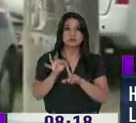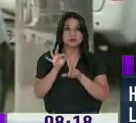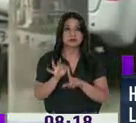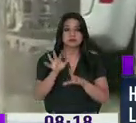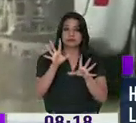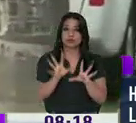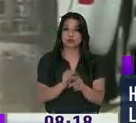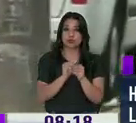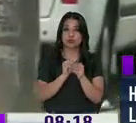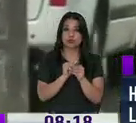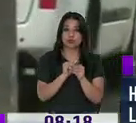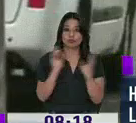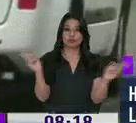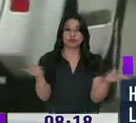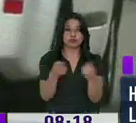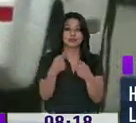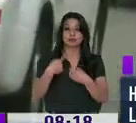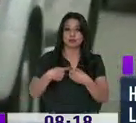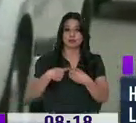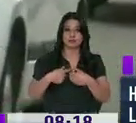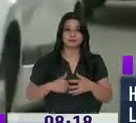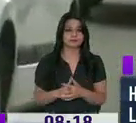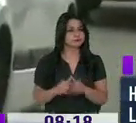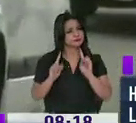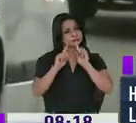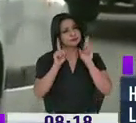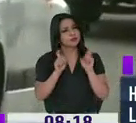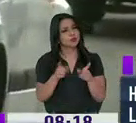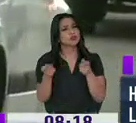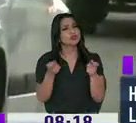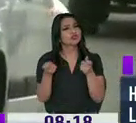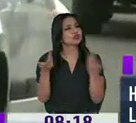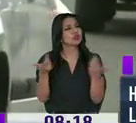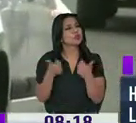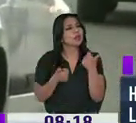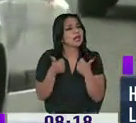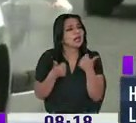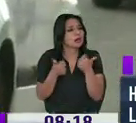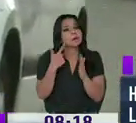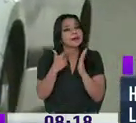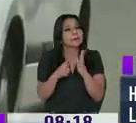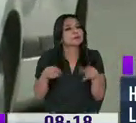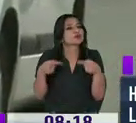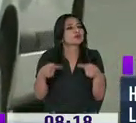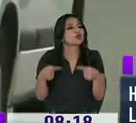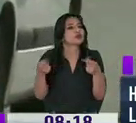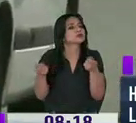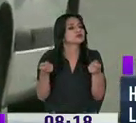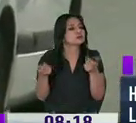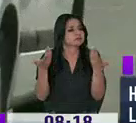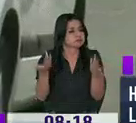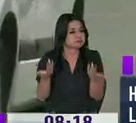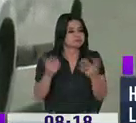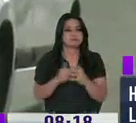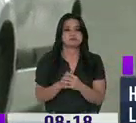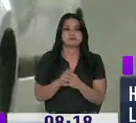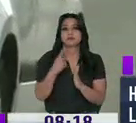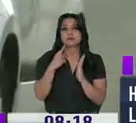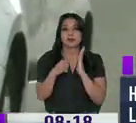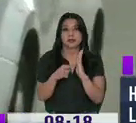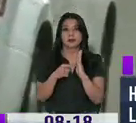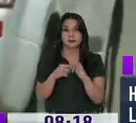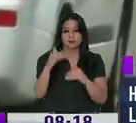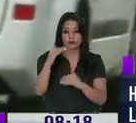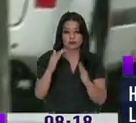de todo el DMQ. ¿Cuáles son este tipo de operativos usuales que por lo general tienen? Tenemos lo que es el